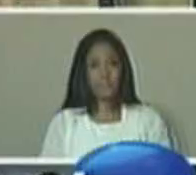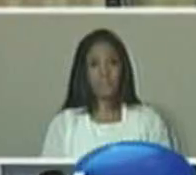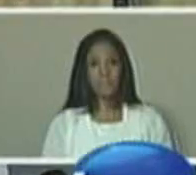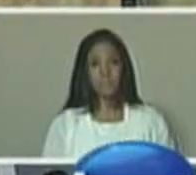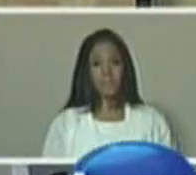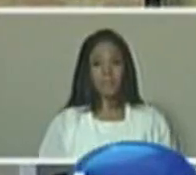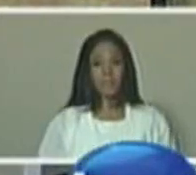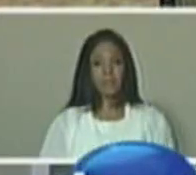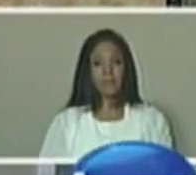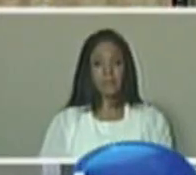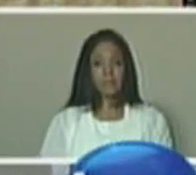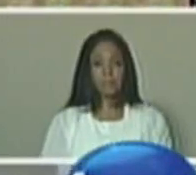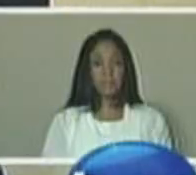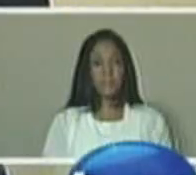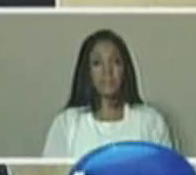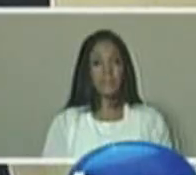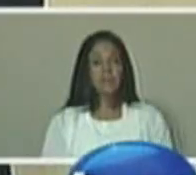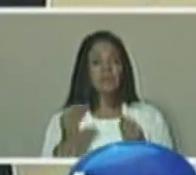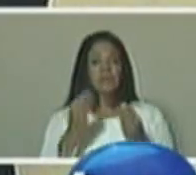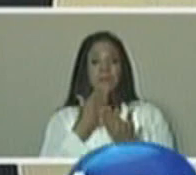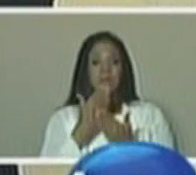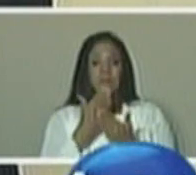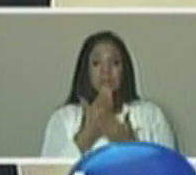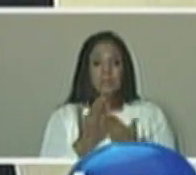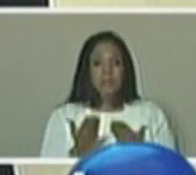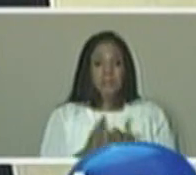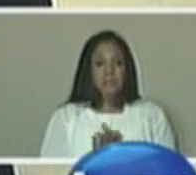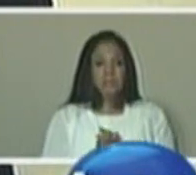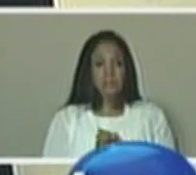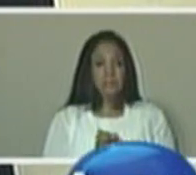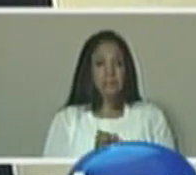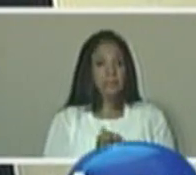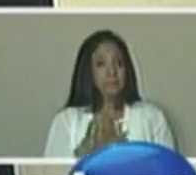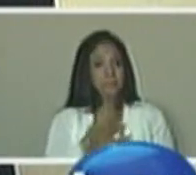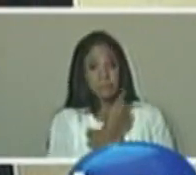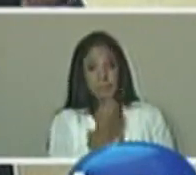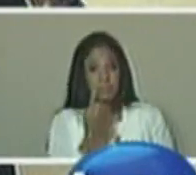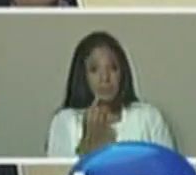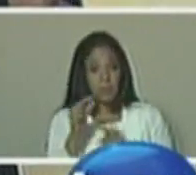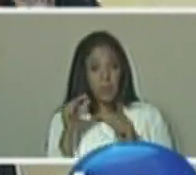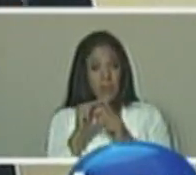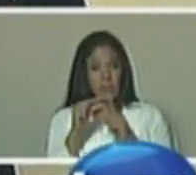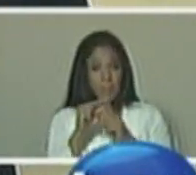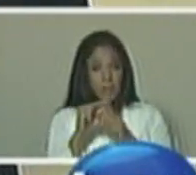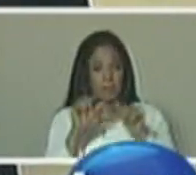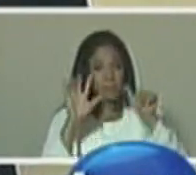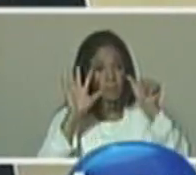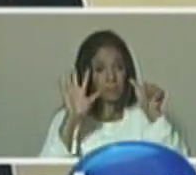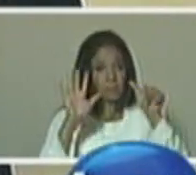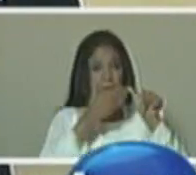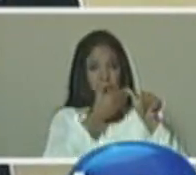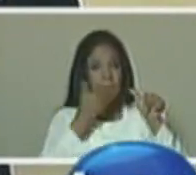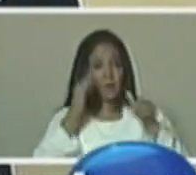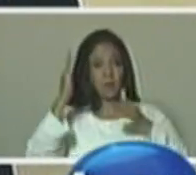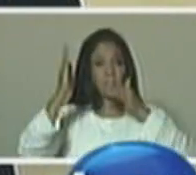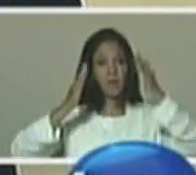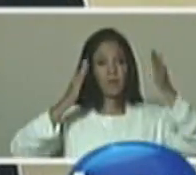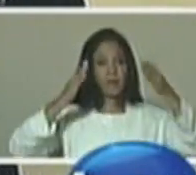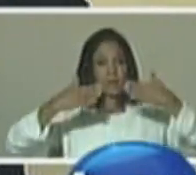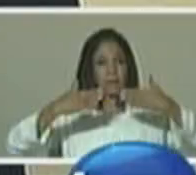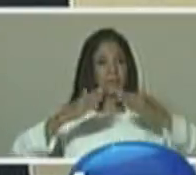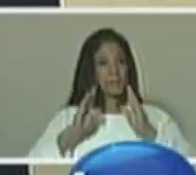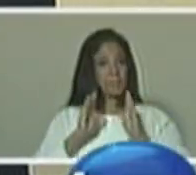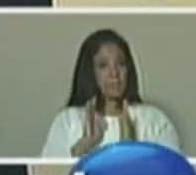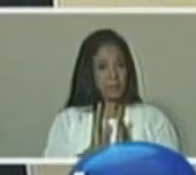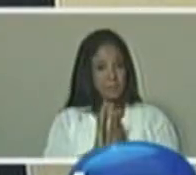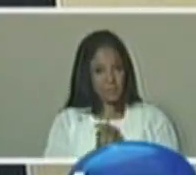Bravo, muchísimas gracias. Así se habla. Estas han sido las palabras de los 6 mejores oradores de Panamá.